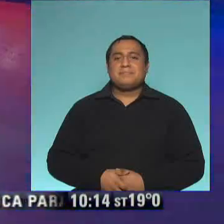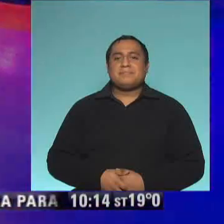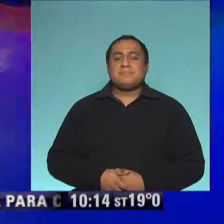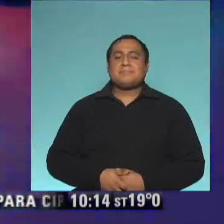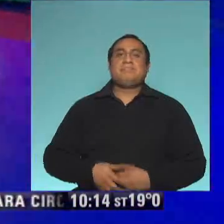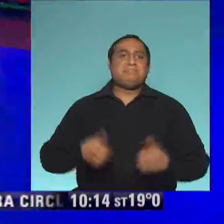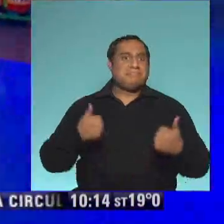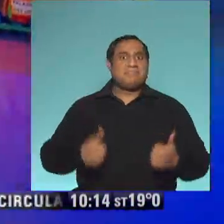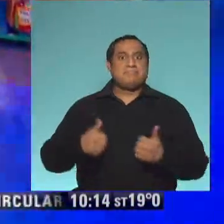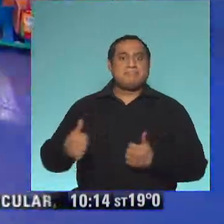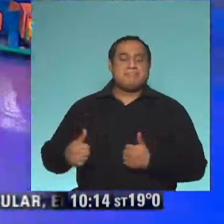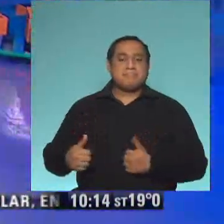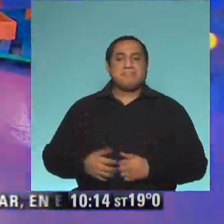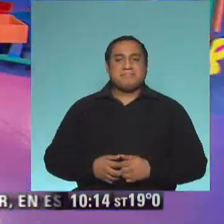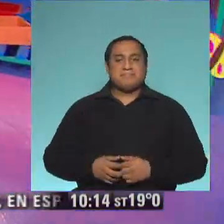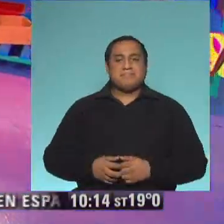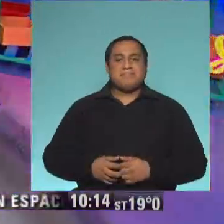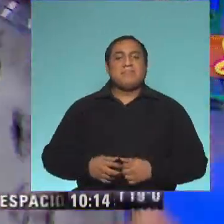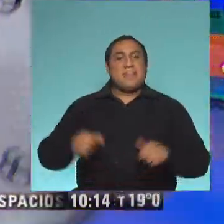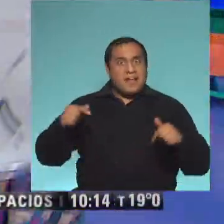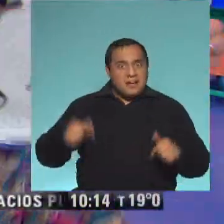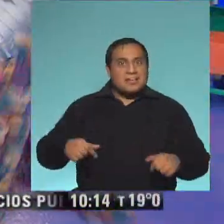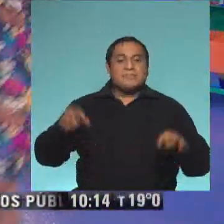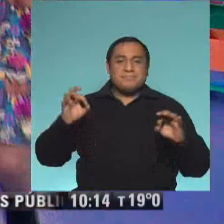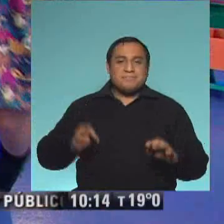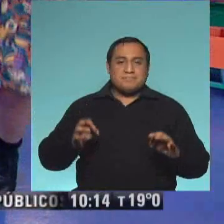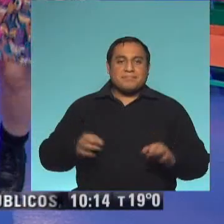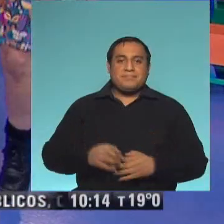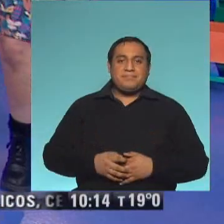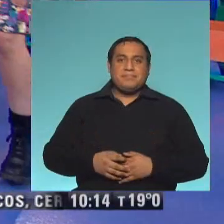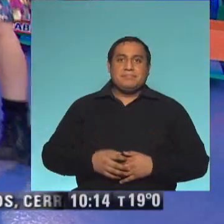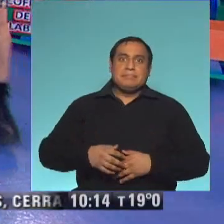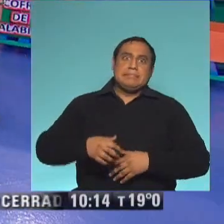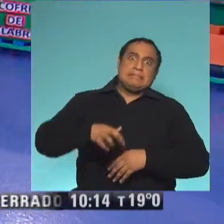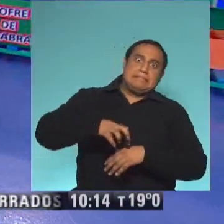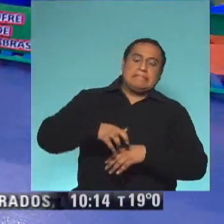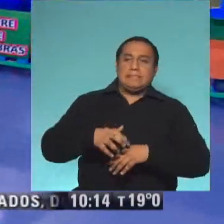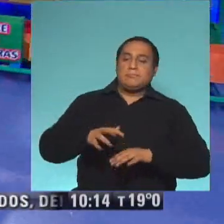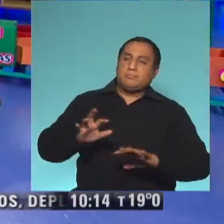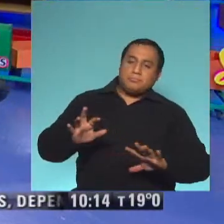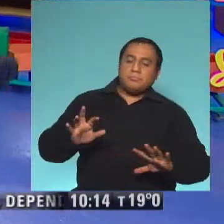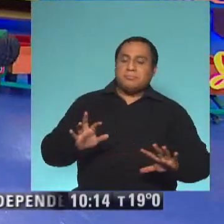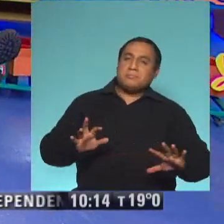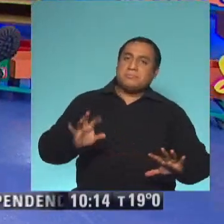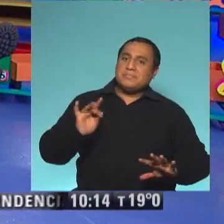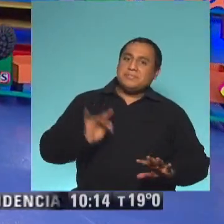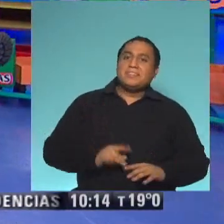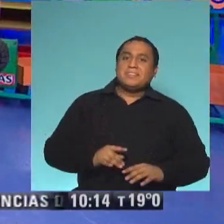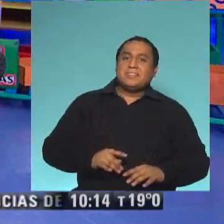Muy bien, llegamos hasta acá, ¿no? ¡Ahora sí! ¿Me cuesta el stop en un pie? Sí, yo tuve una pequeña